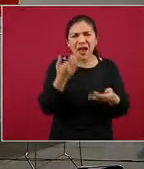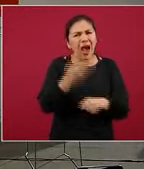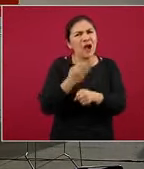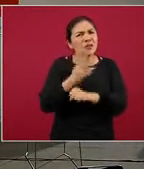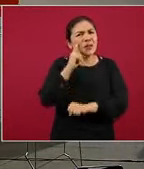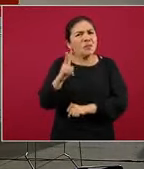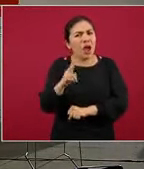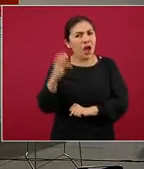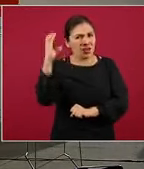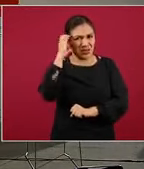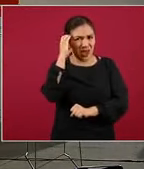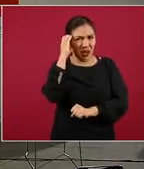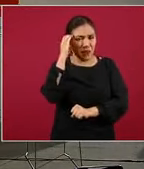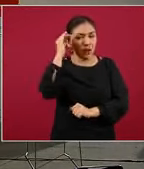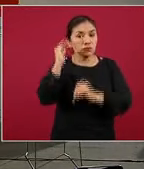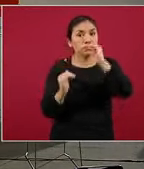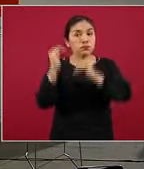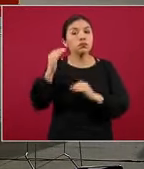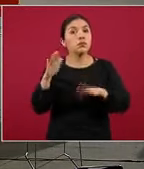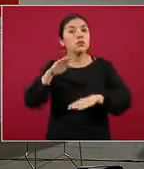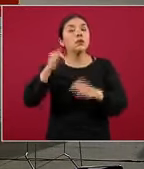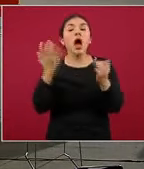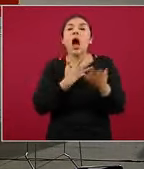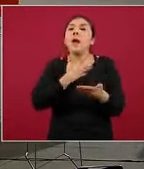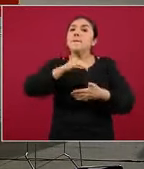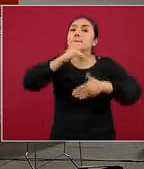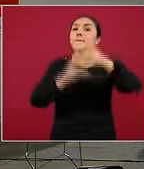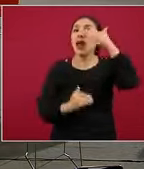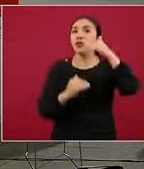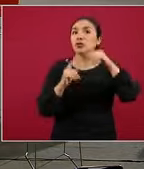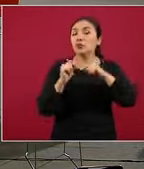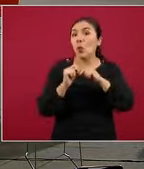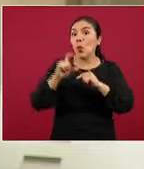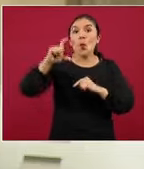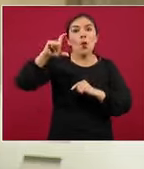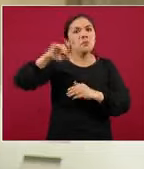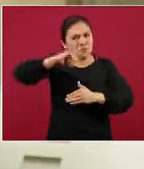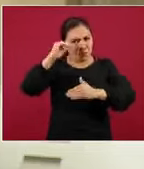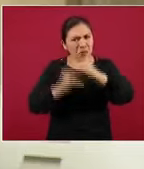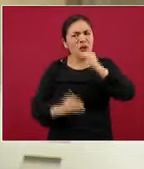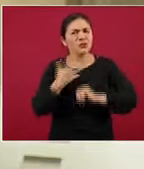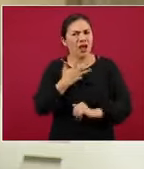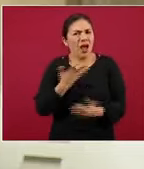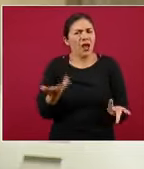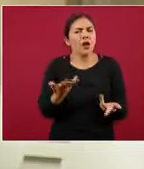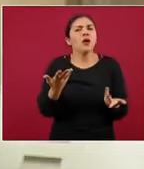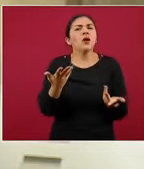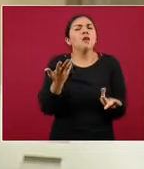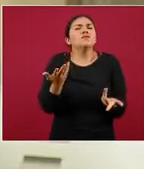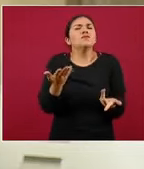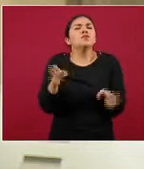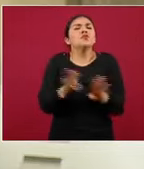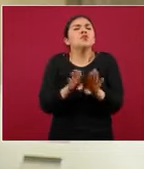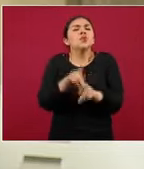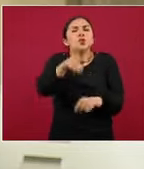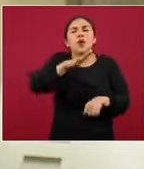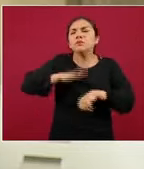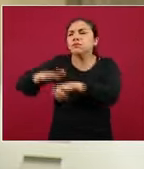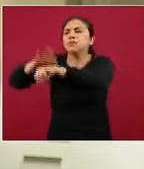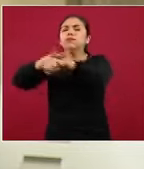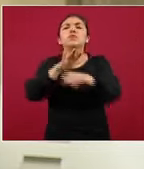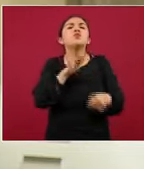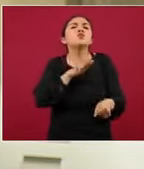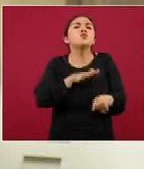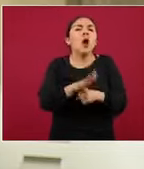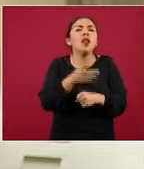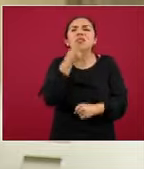ahorita que las camas también llevan una velocidad menor en el crecimiento, en la ocupación. Entonces, ¿qué llamado se le haría a